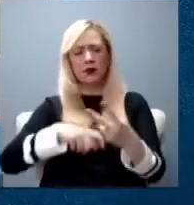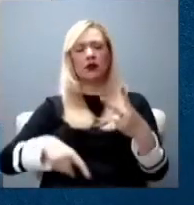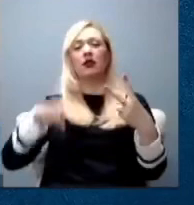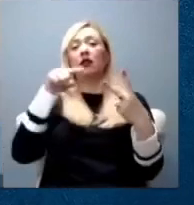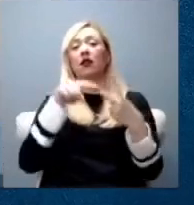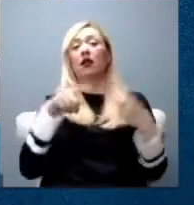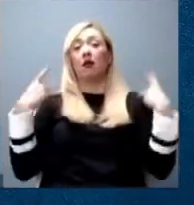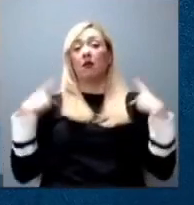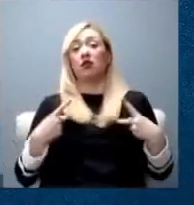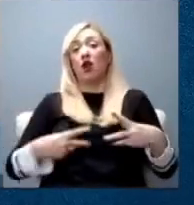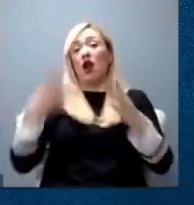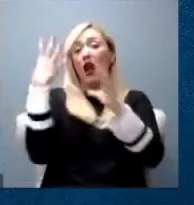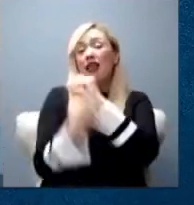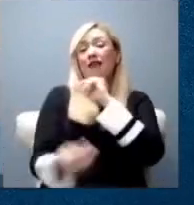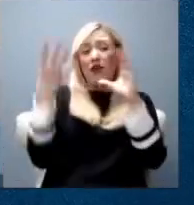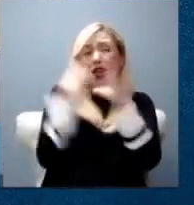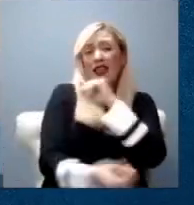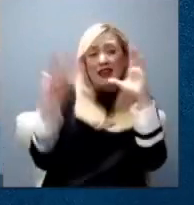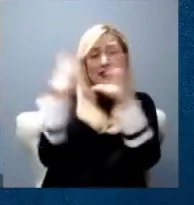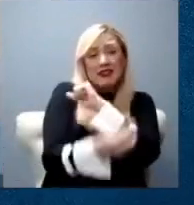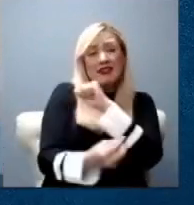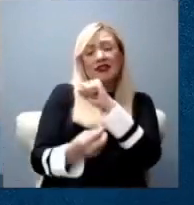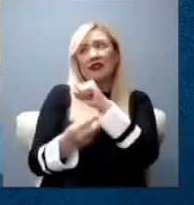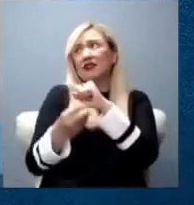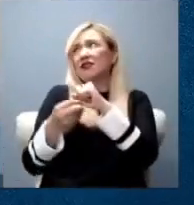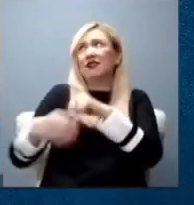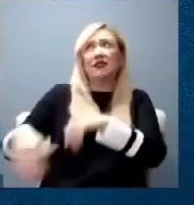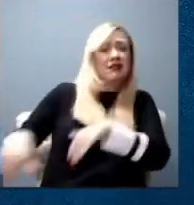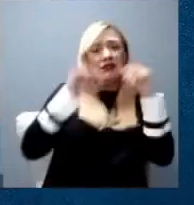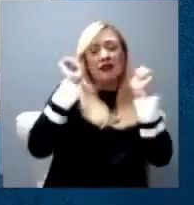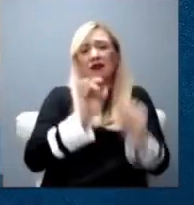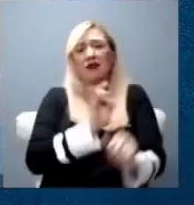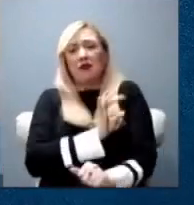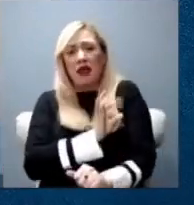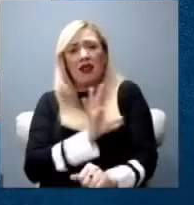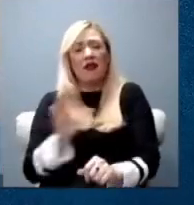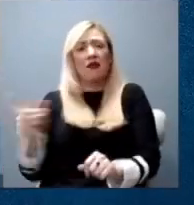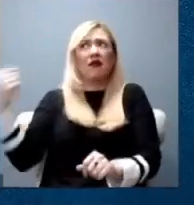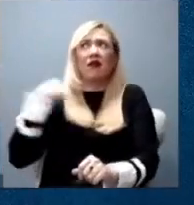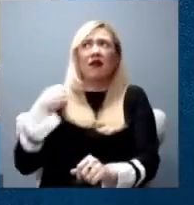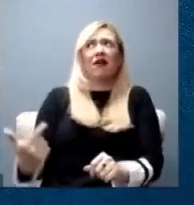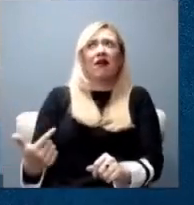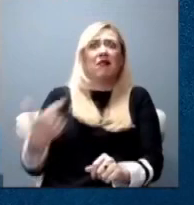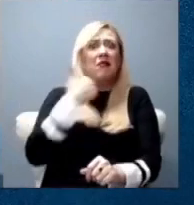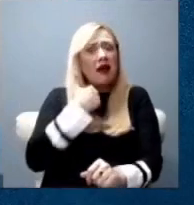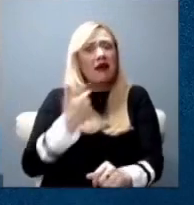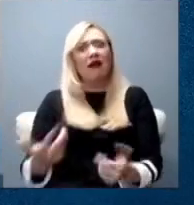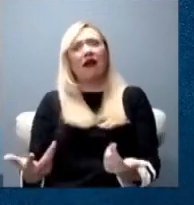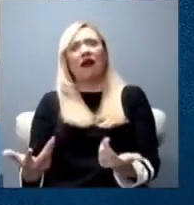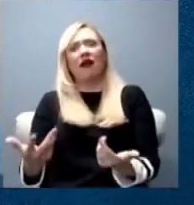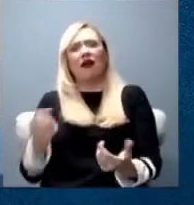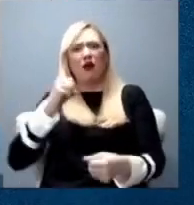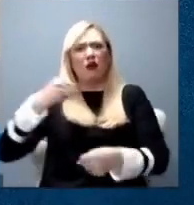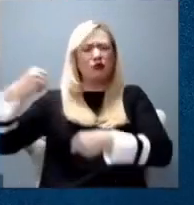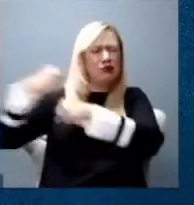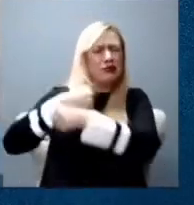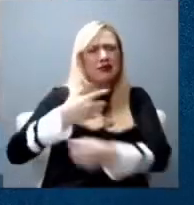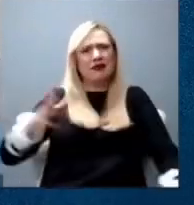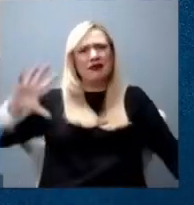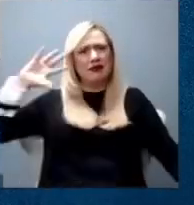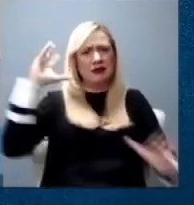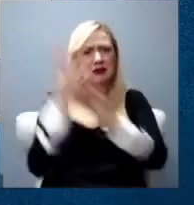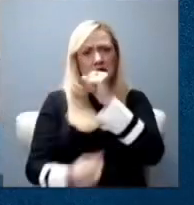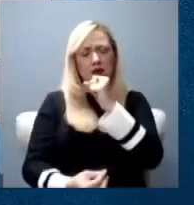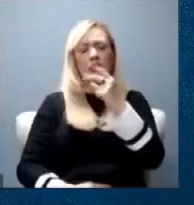personas refugiadas que protege a las personas que huyen de sus países por miedo o temor a ser asesinadas o dañadas en su integridad, y el